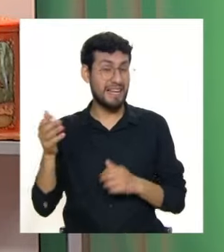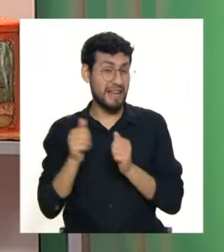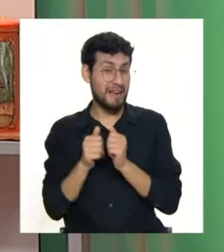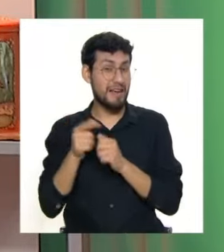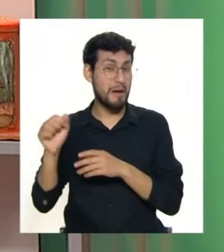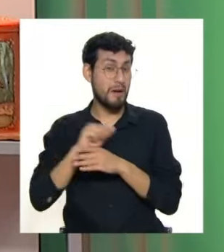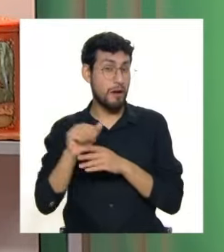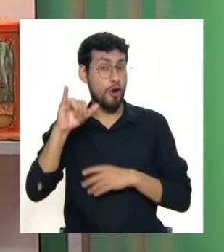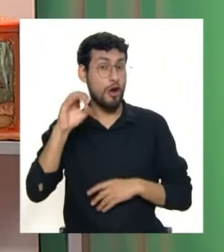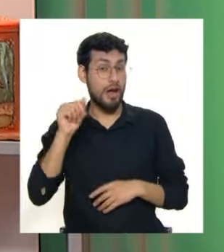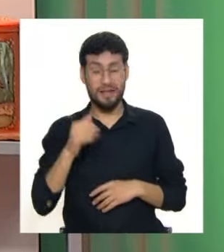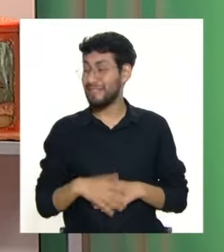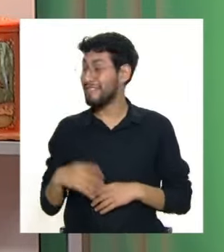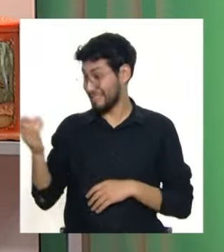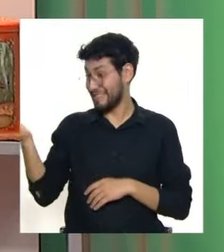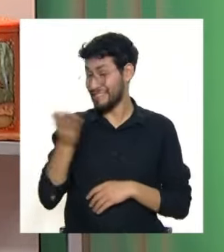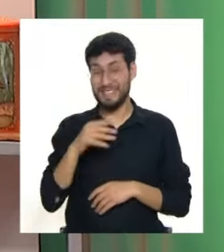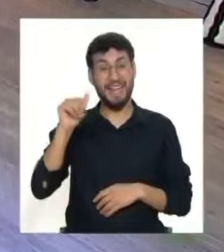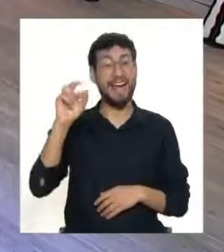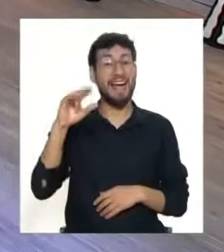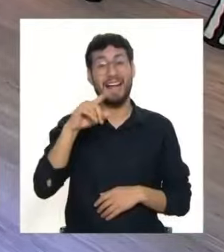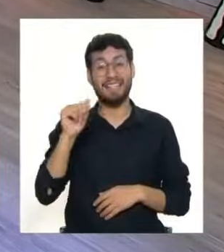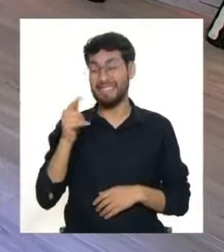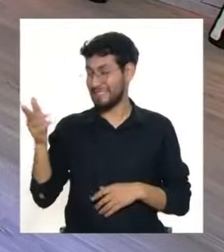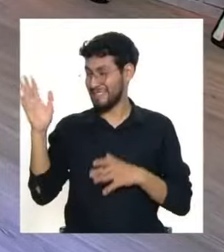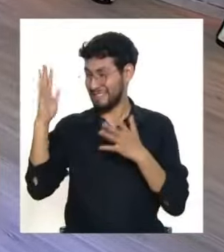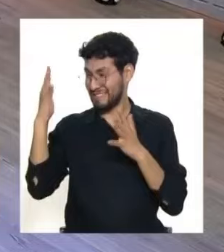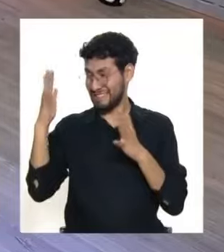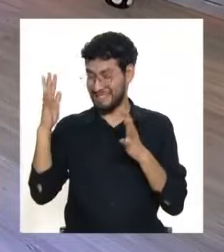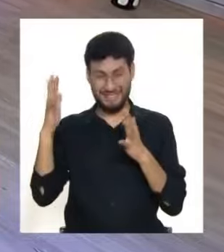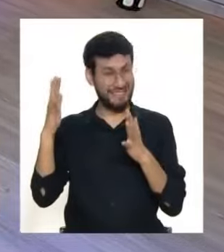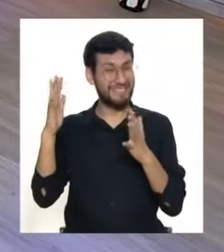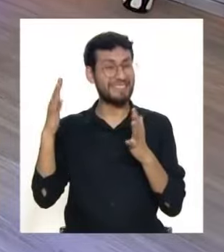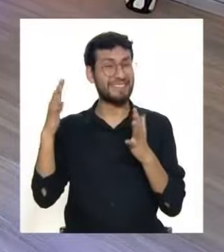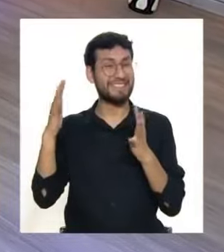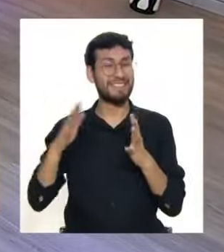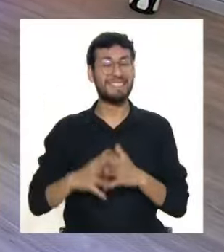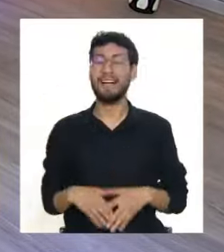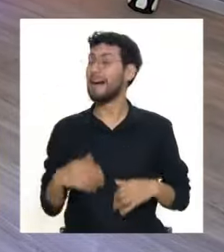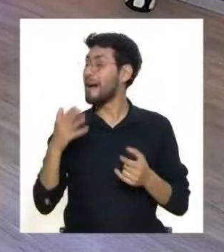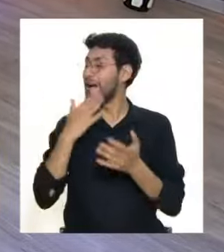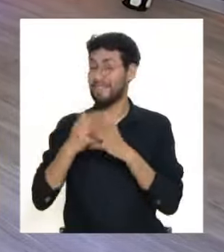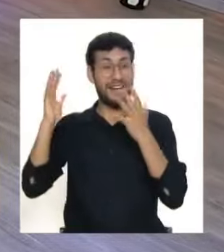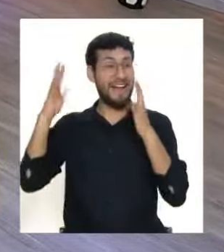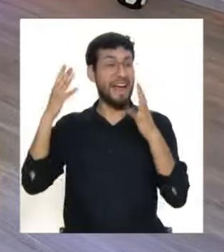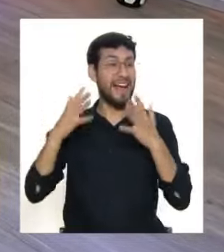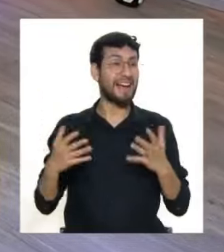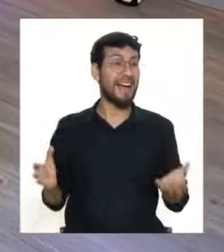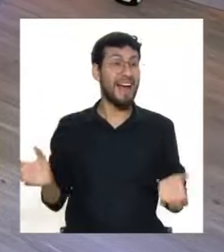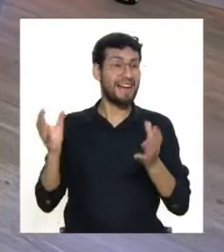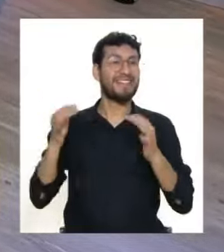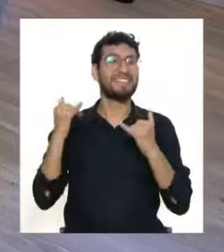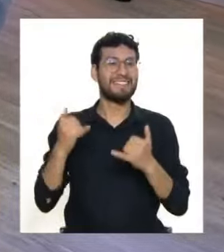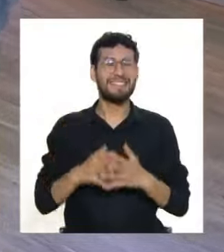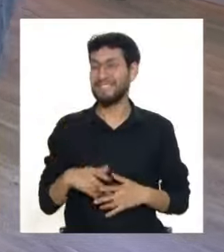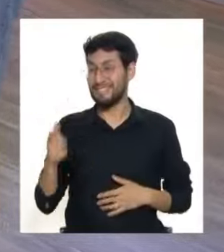Ella practica yoga. ¿Sí? Adelante, Aranza. Un aplauso para Aranza, por favor. ¡Bravo! Bienvenida, Aranza. Bienvenida. Ahora